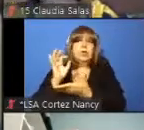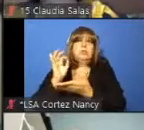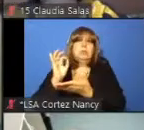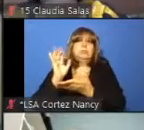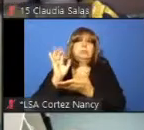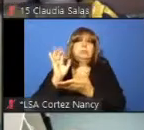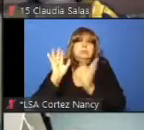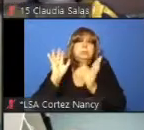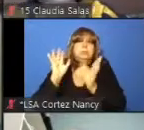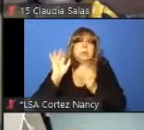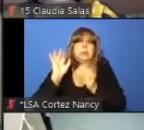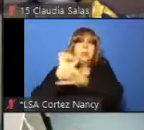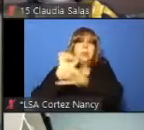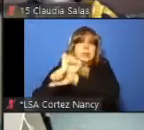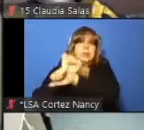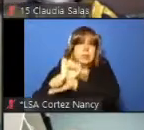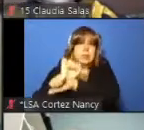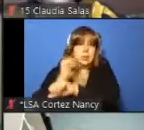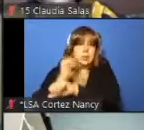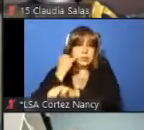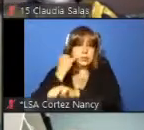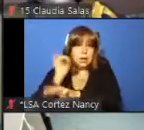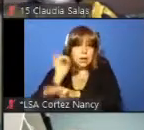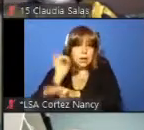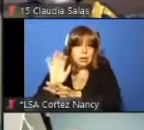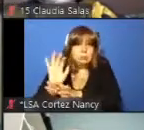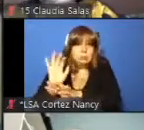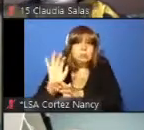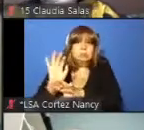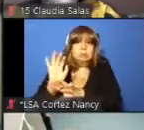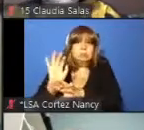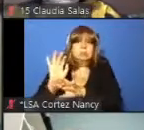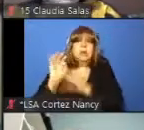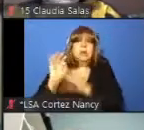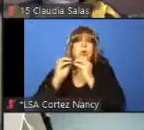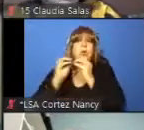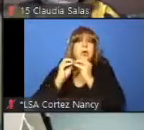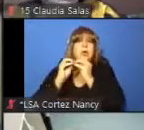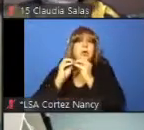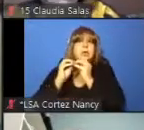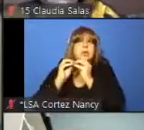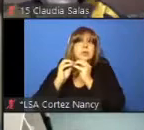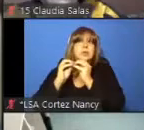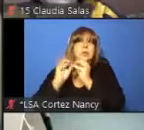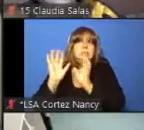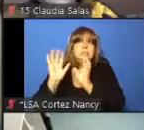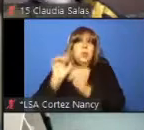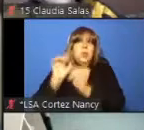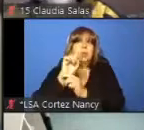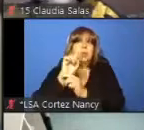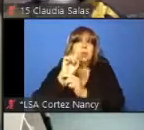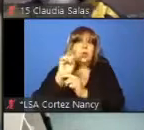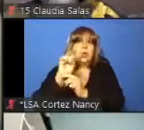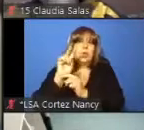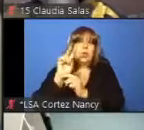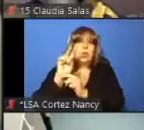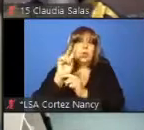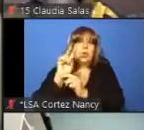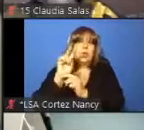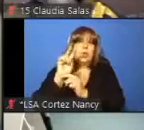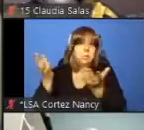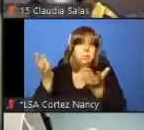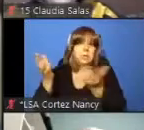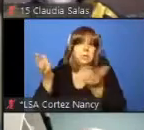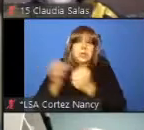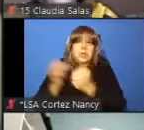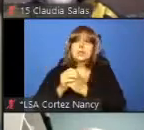comprobado o no en juicio el femicida o los femicidas sino todo lo que ha